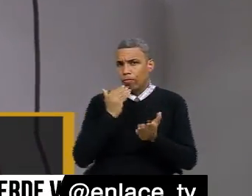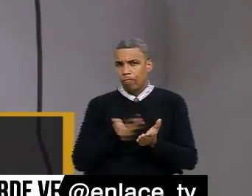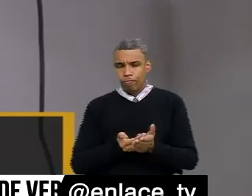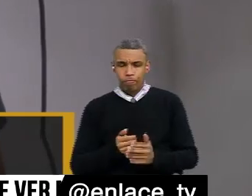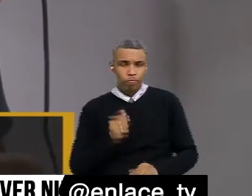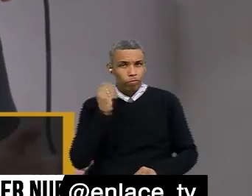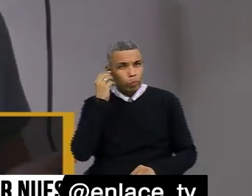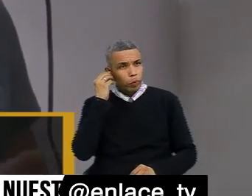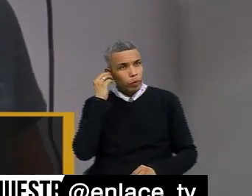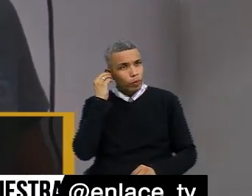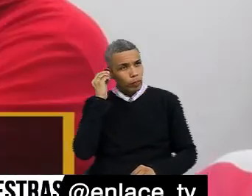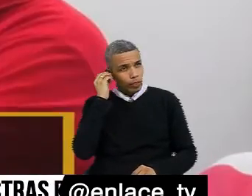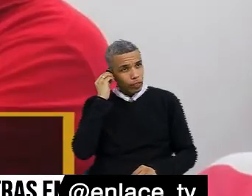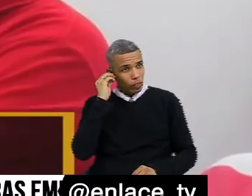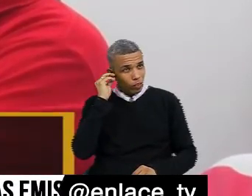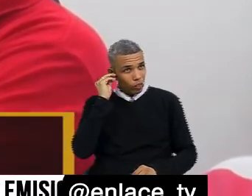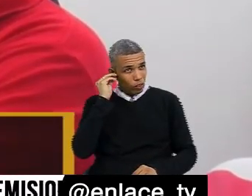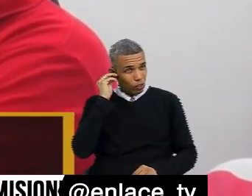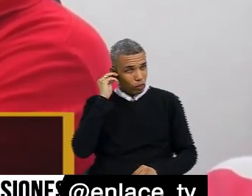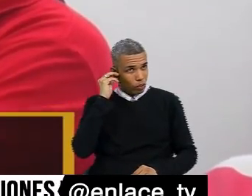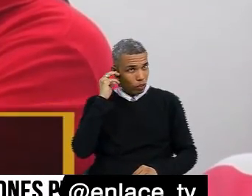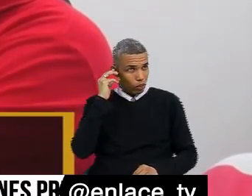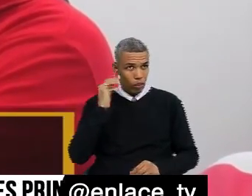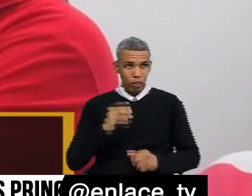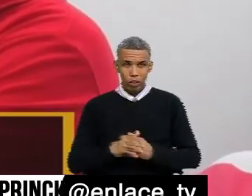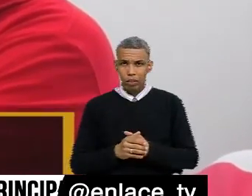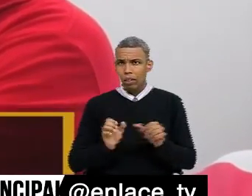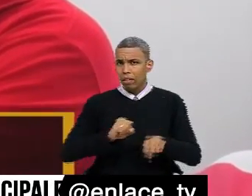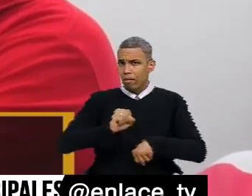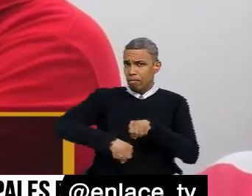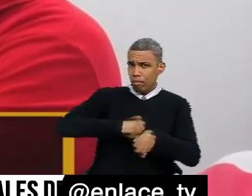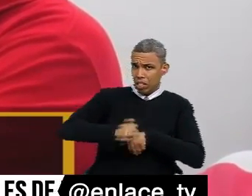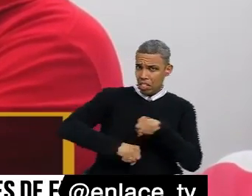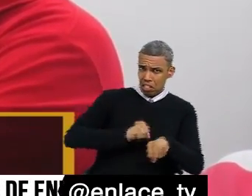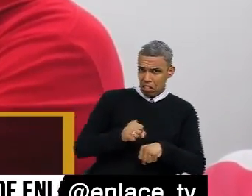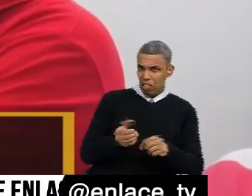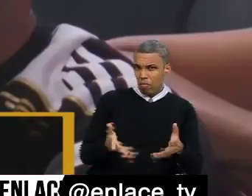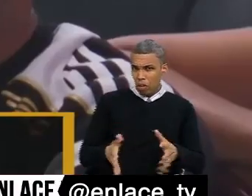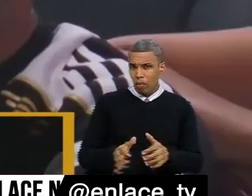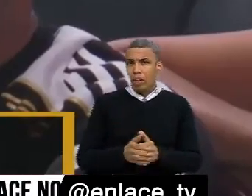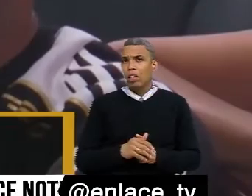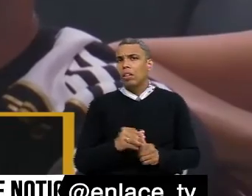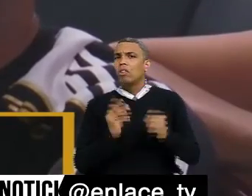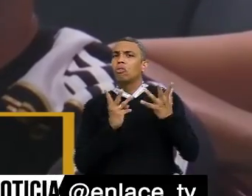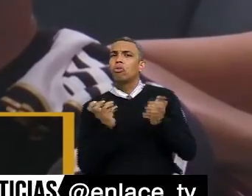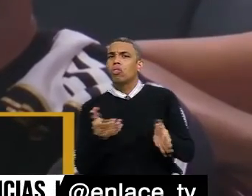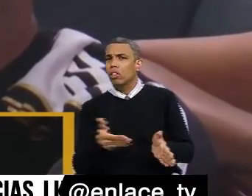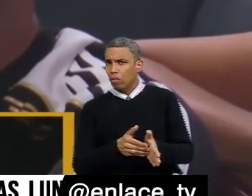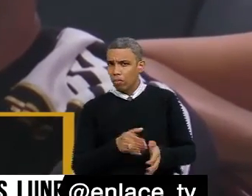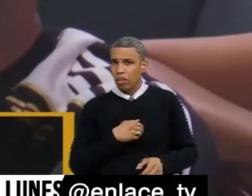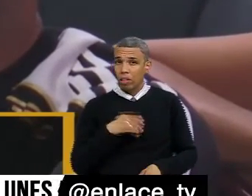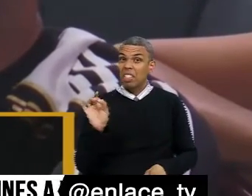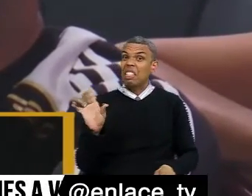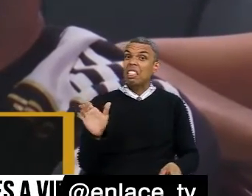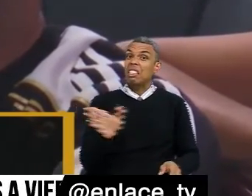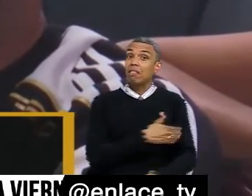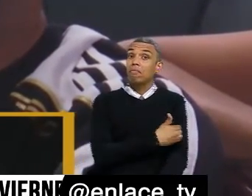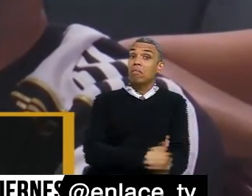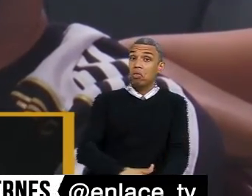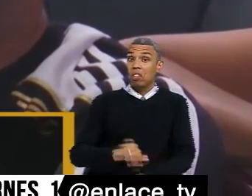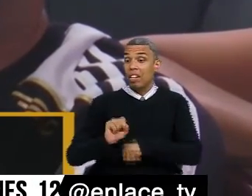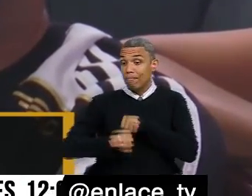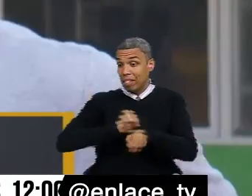elementos personales y de bicicletas que oscilan entre los 800 mil y 15 millones de pesos que se han presentado en los últimos días, se llegaron a